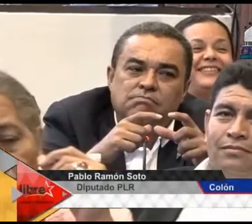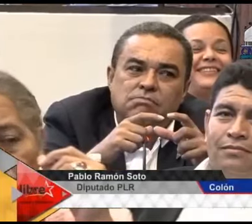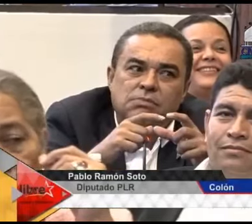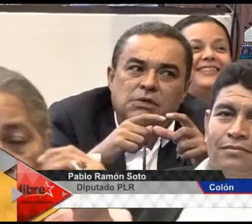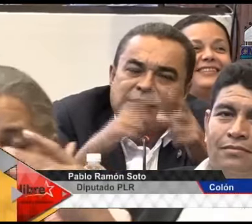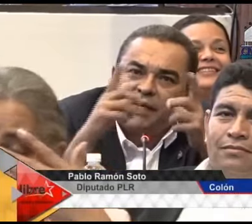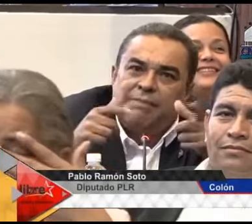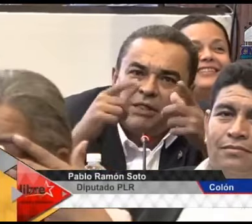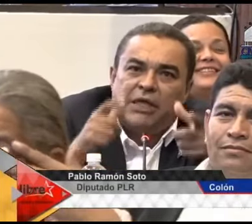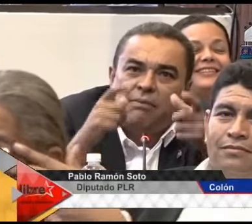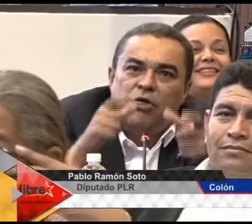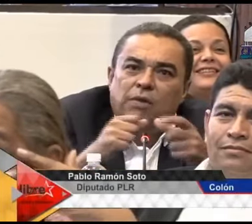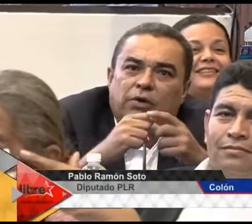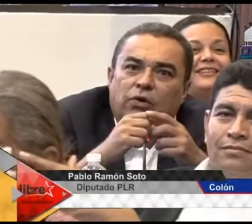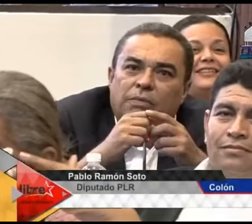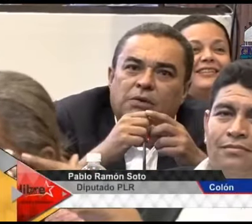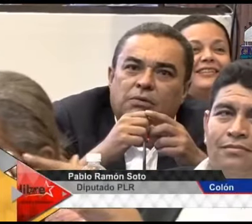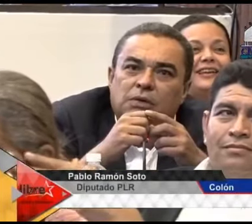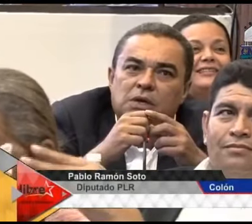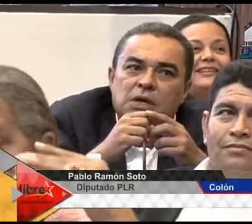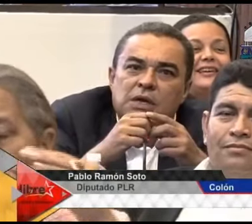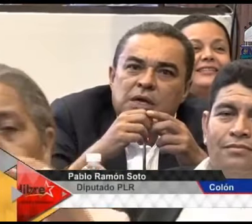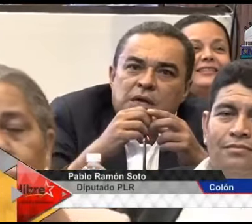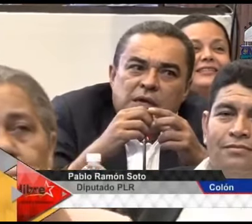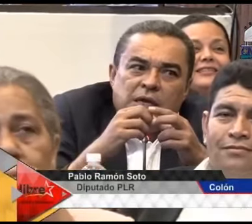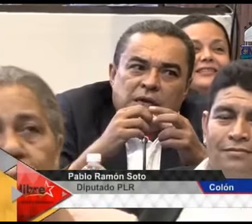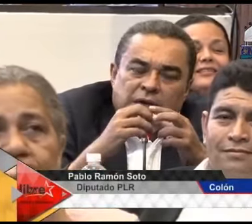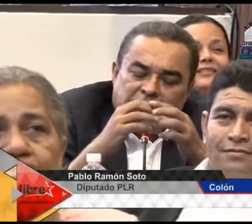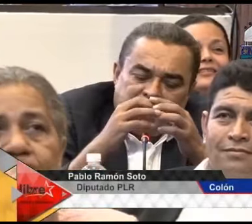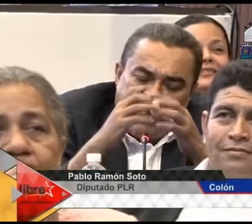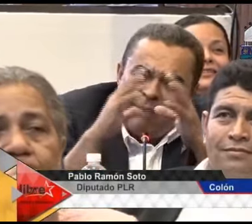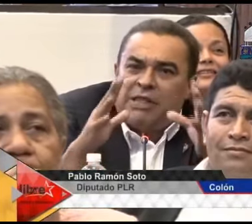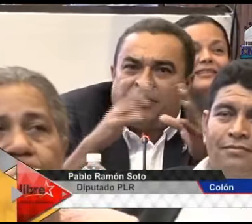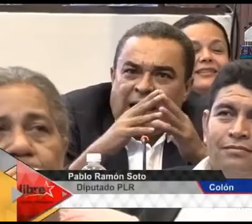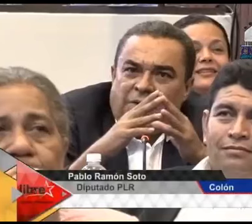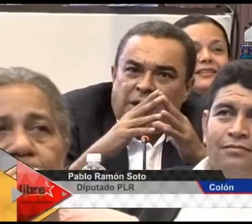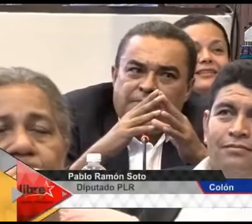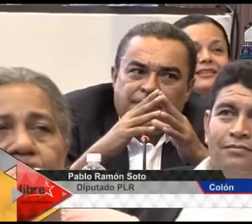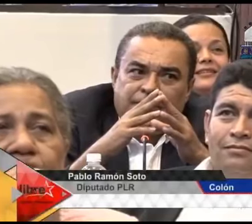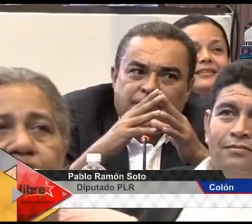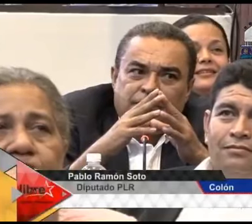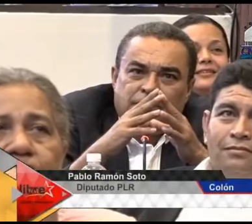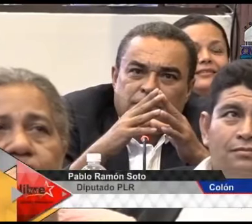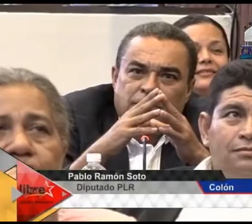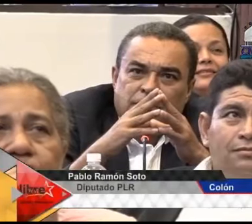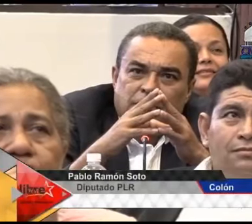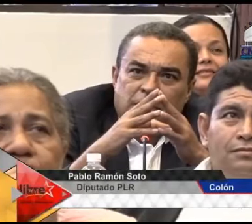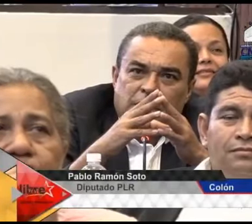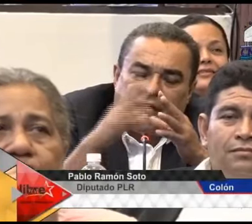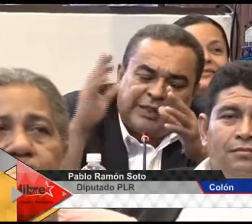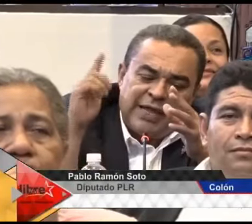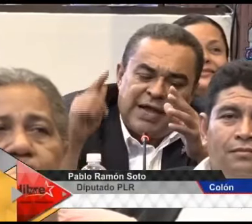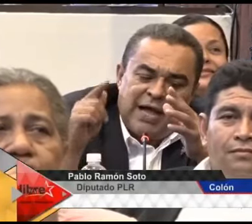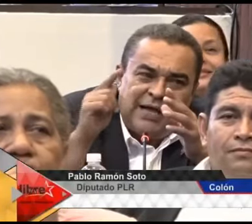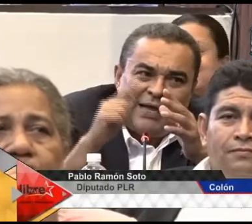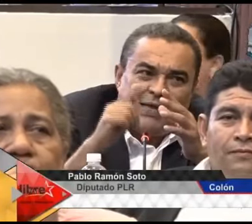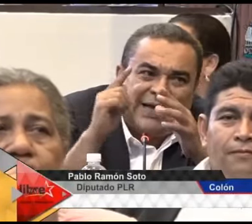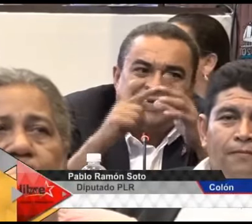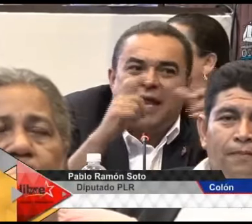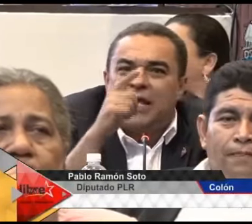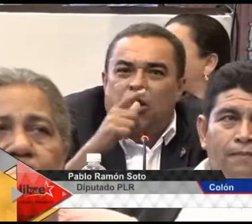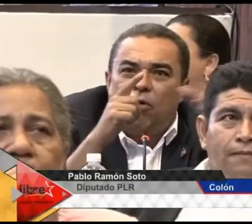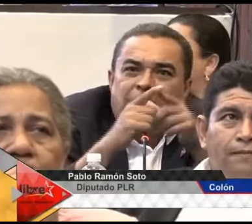y básicamente del modelo económico. Es lamentable que tenga